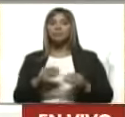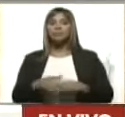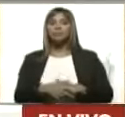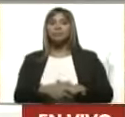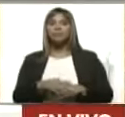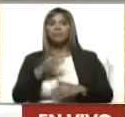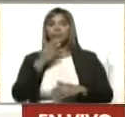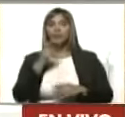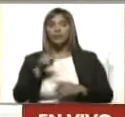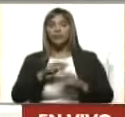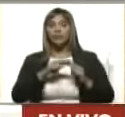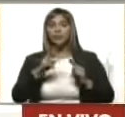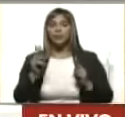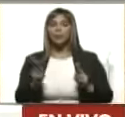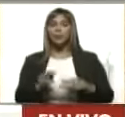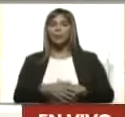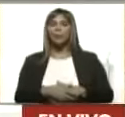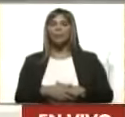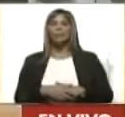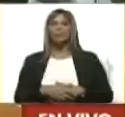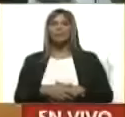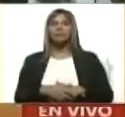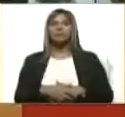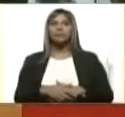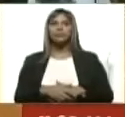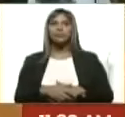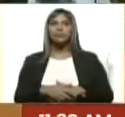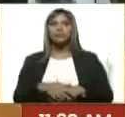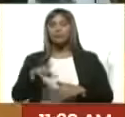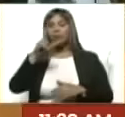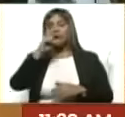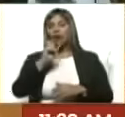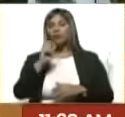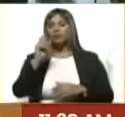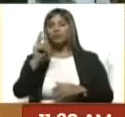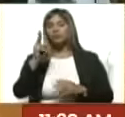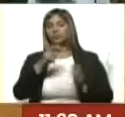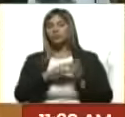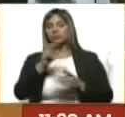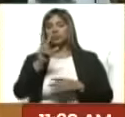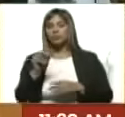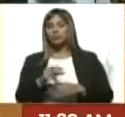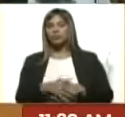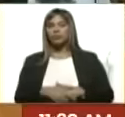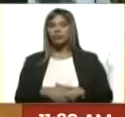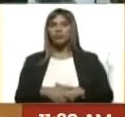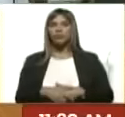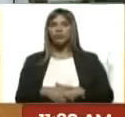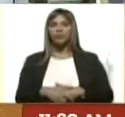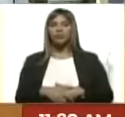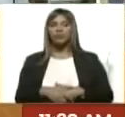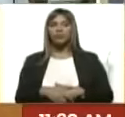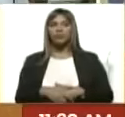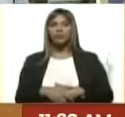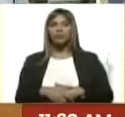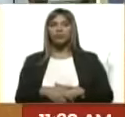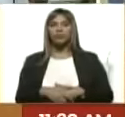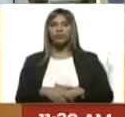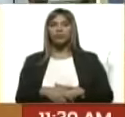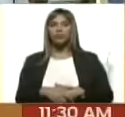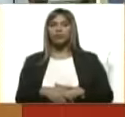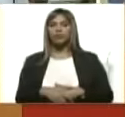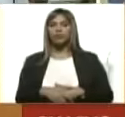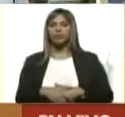por allá desde los puentes, eso fue en el año 20, ¿verdad? Sí. 20, en